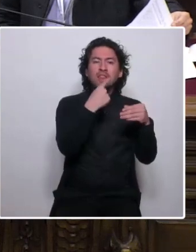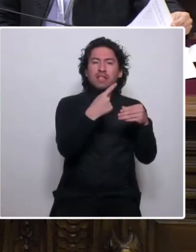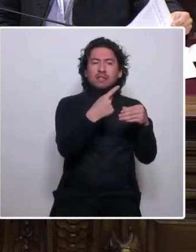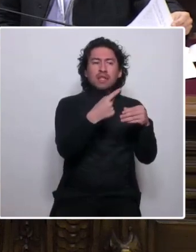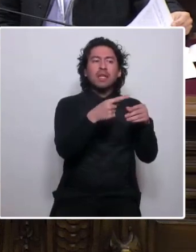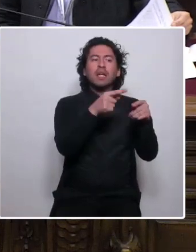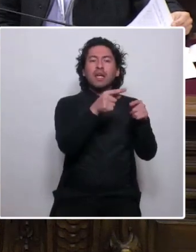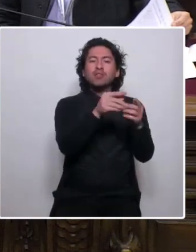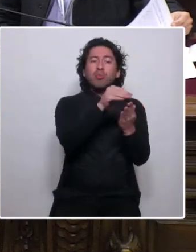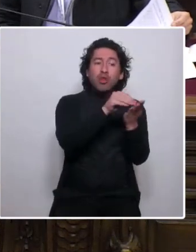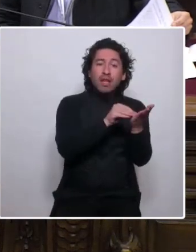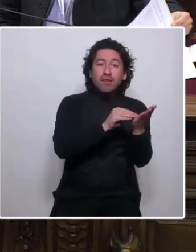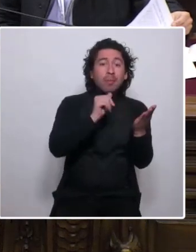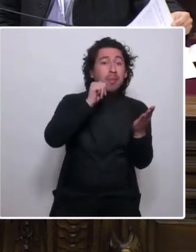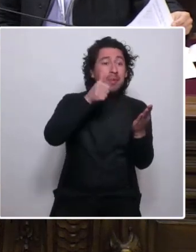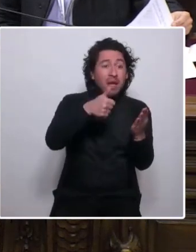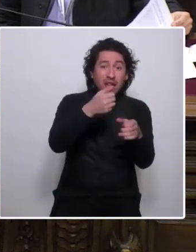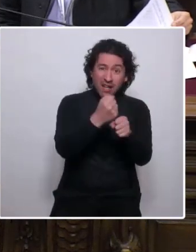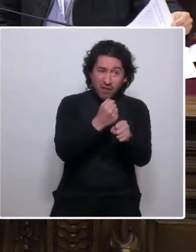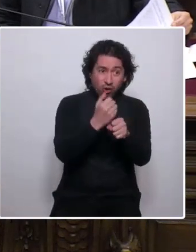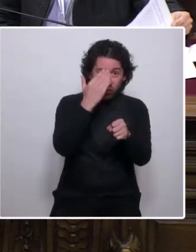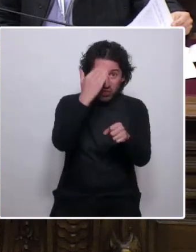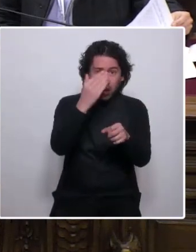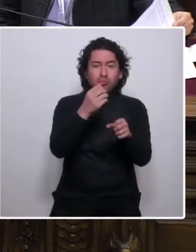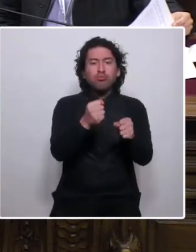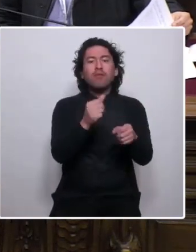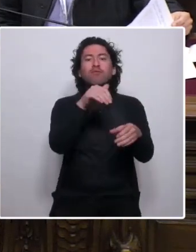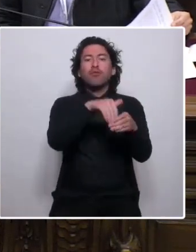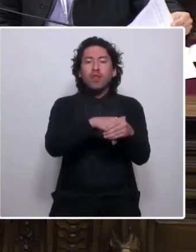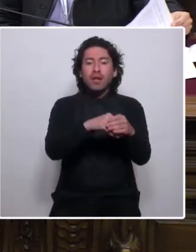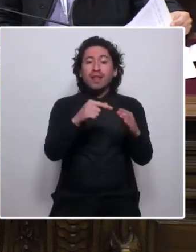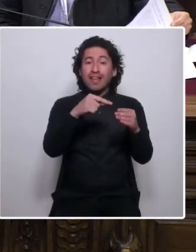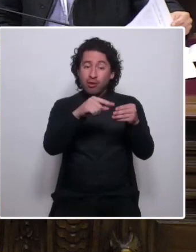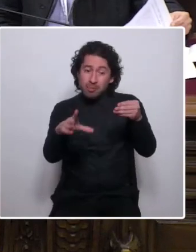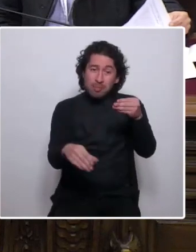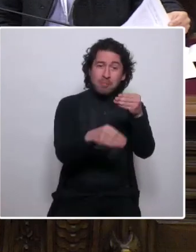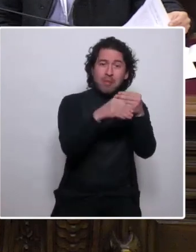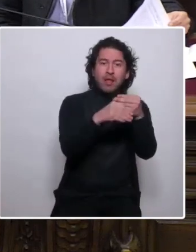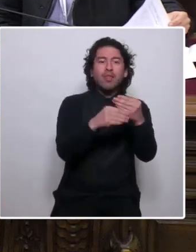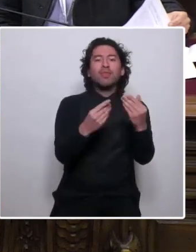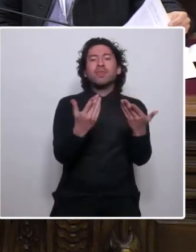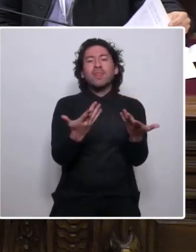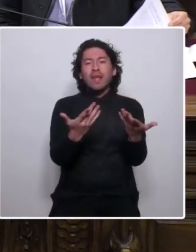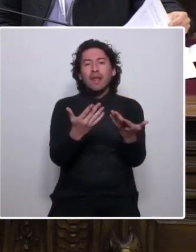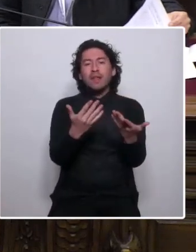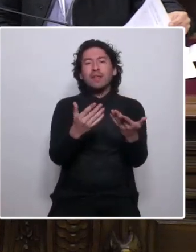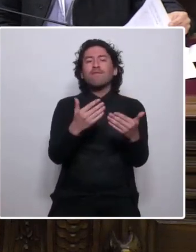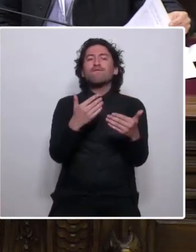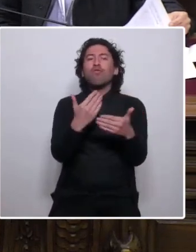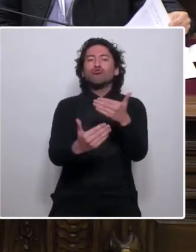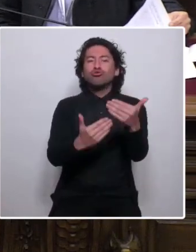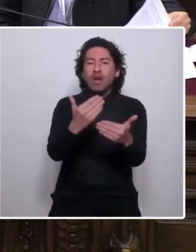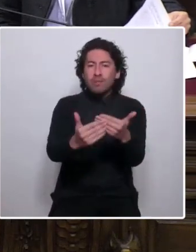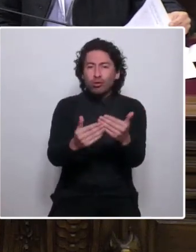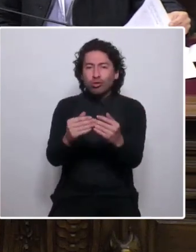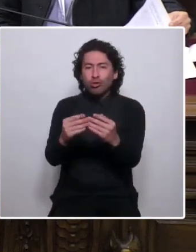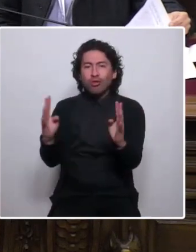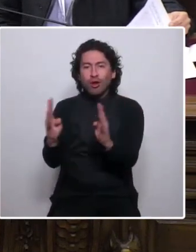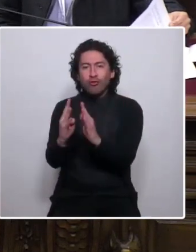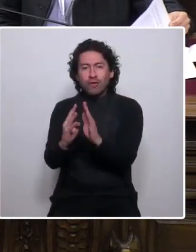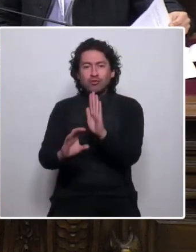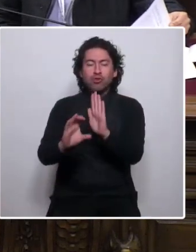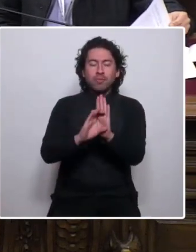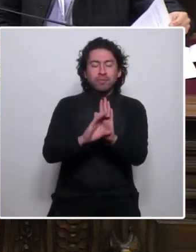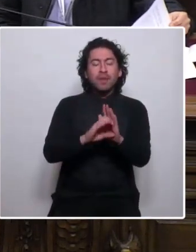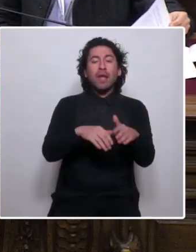para votación al día siguiente hábil, la expresión de funcionamiento de la convención. De modo que quedaría así: se